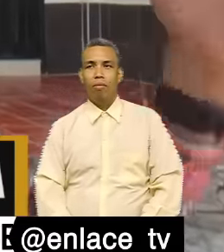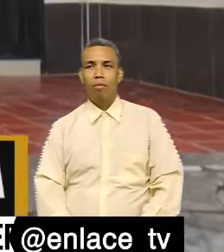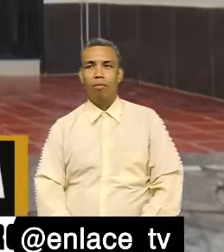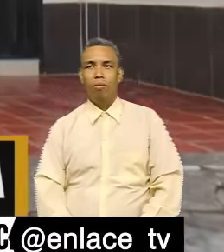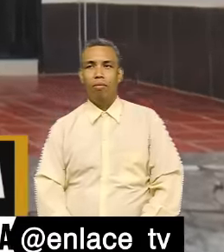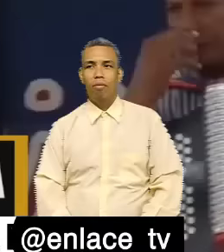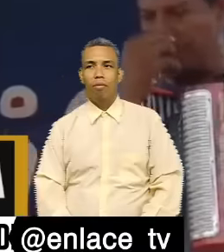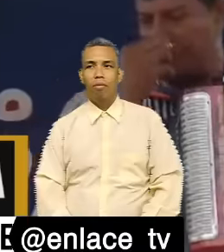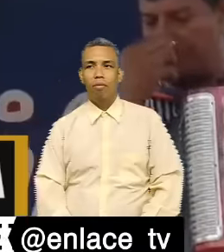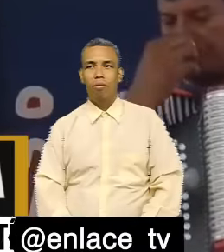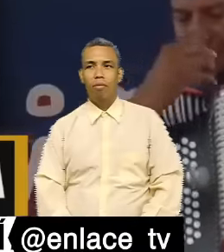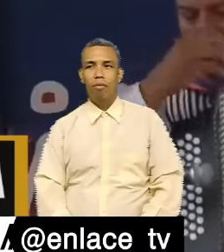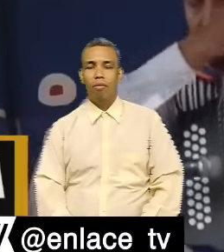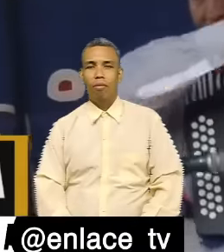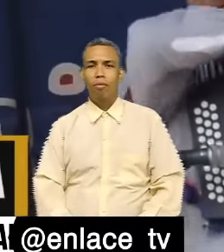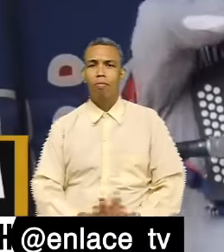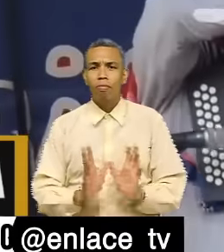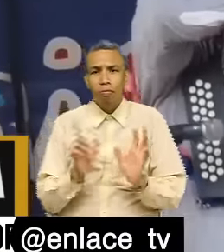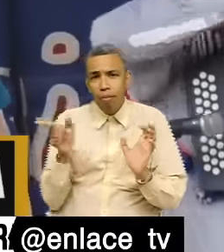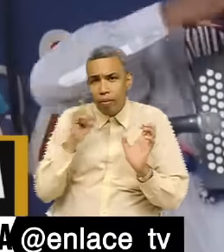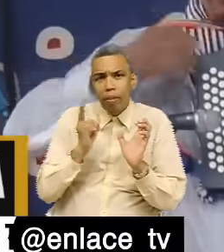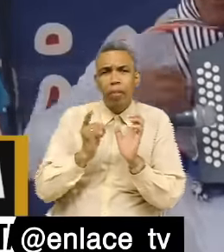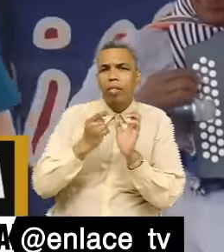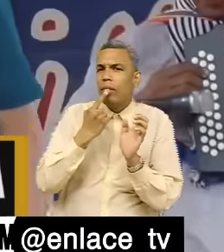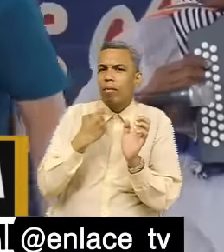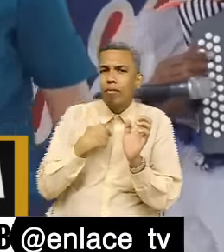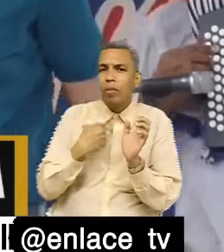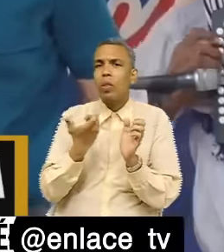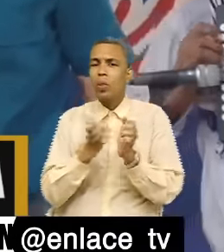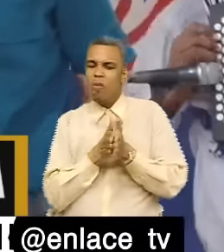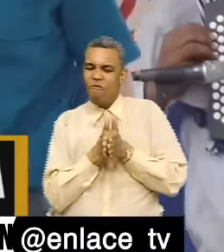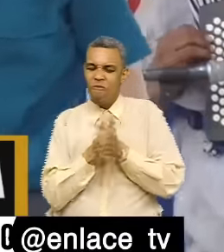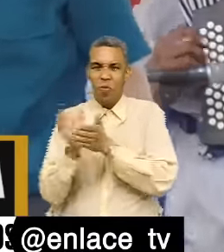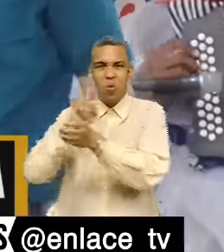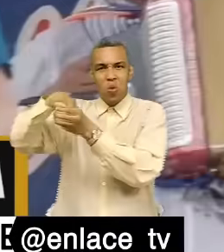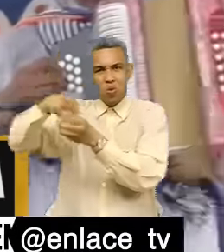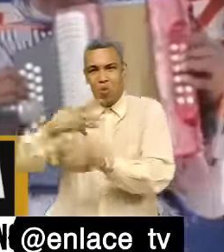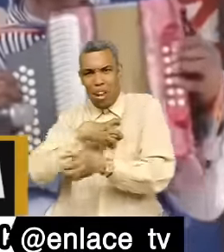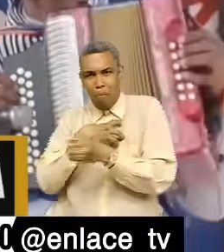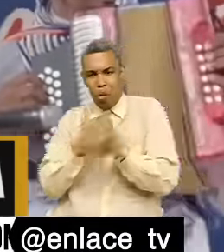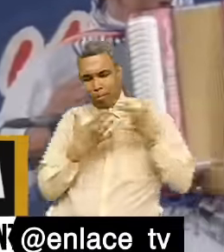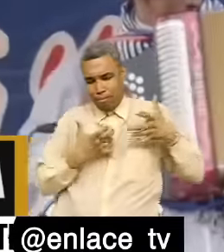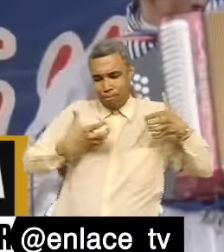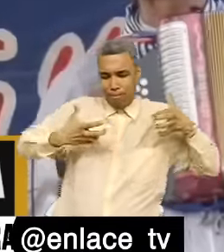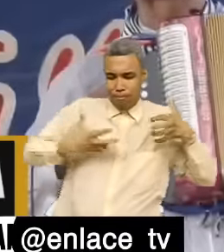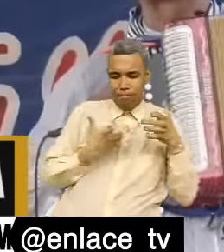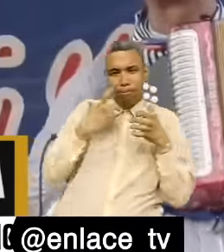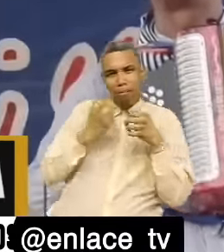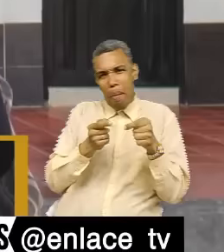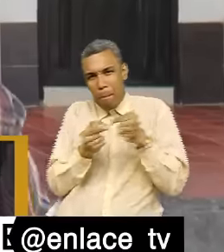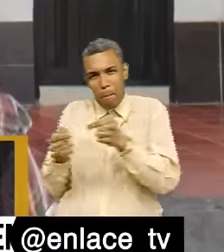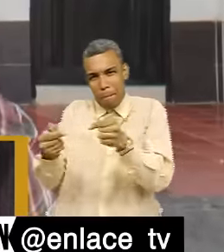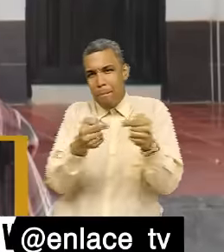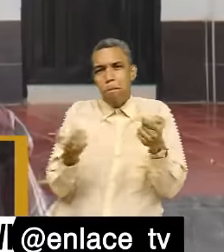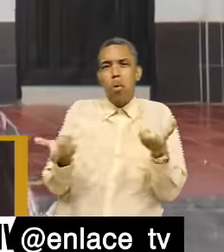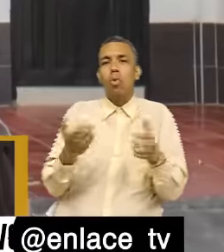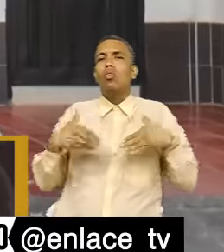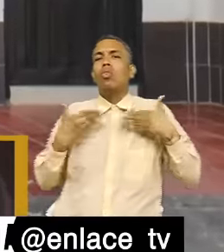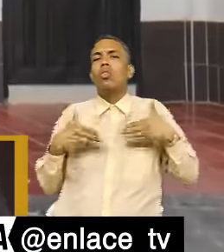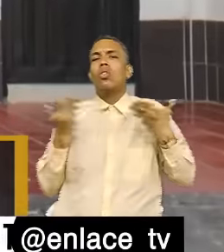en Santander. Y destaca Barros el por qué se siente orgulloso de asistir a este encuentro de los mejores de la música vallenata en Colombia. ¡Ay,